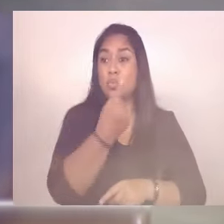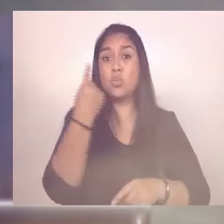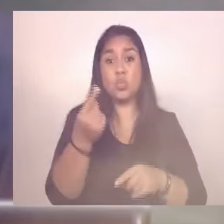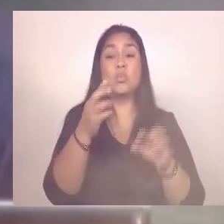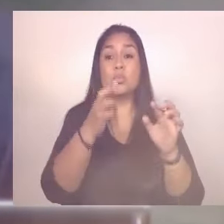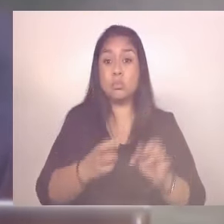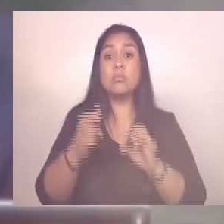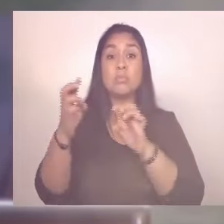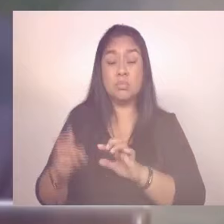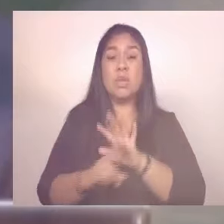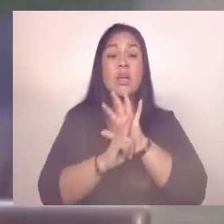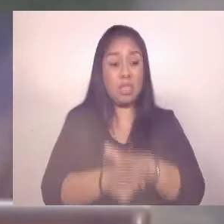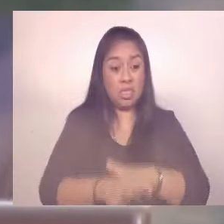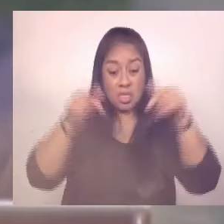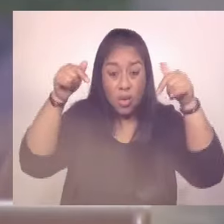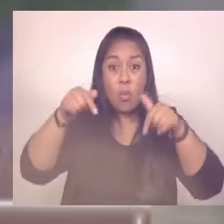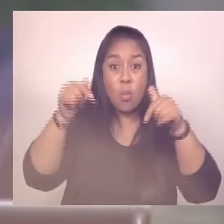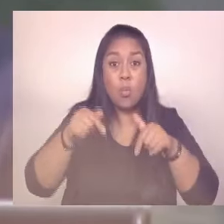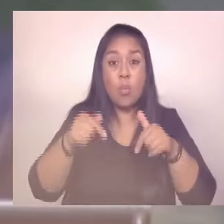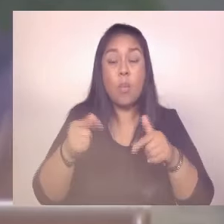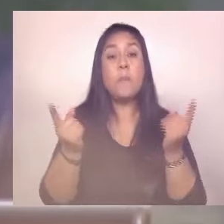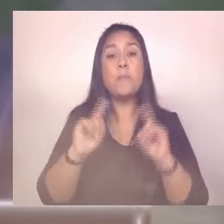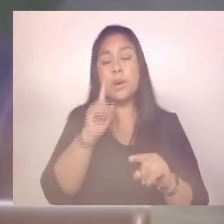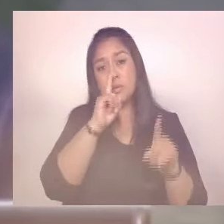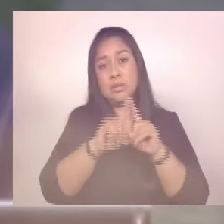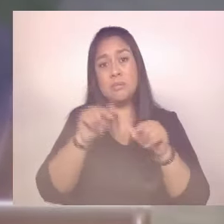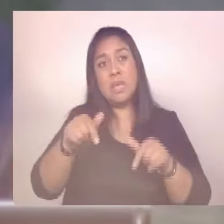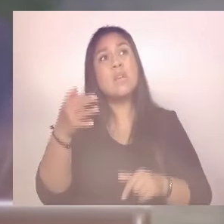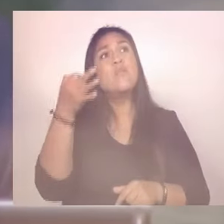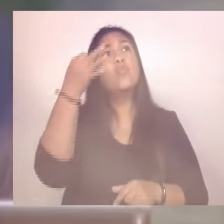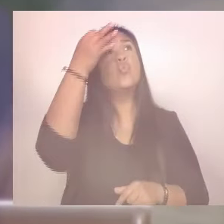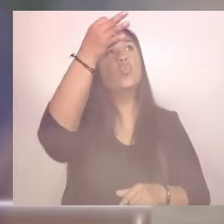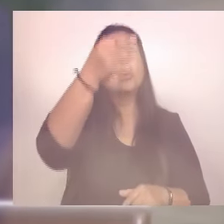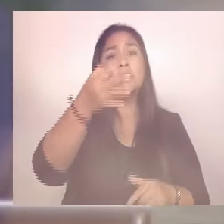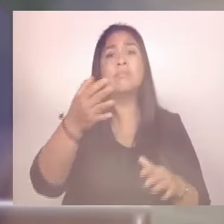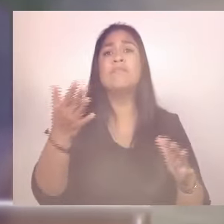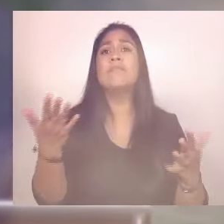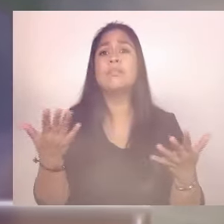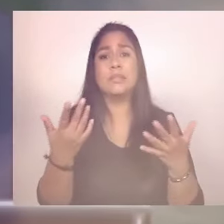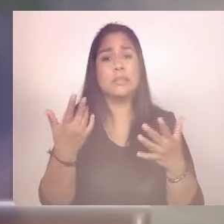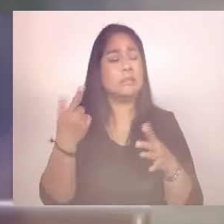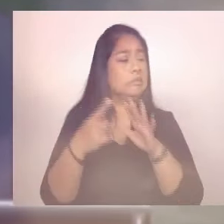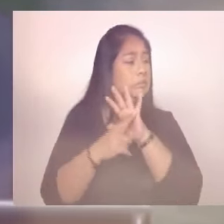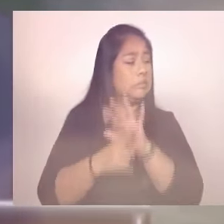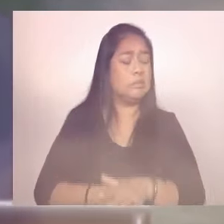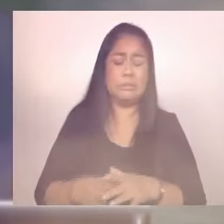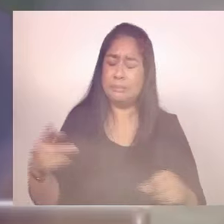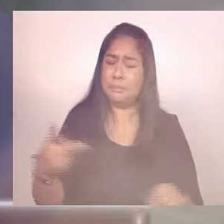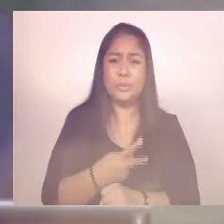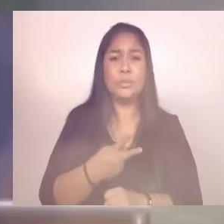la humanidad, que nos afecta hoy, pero que tendrá consecuencias catastróficas para el